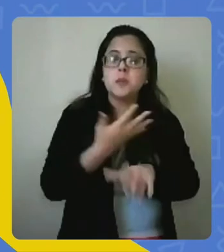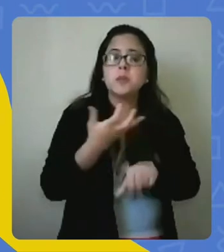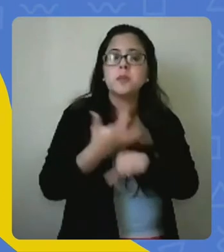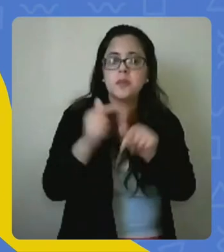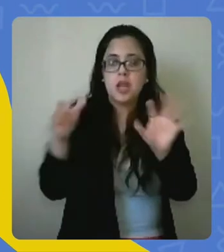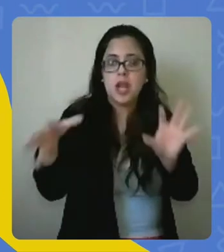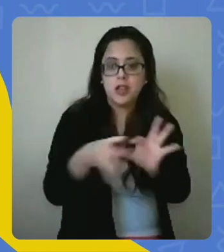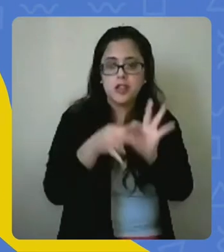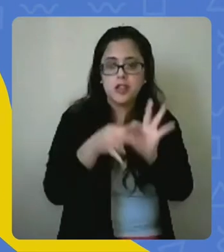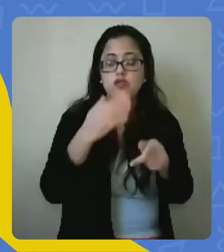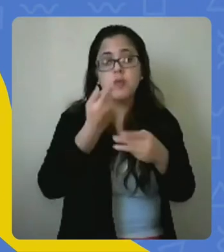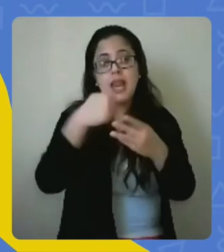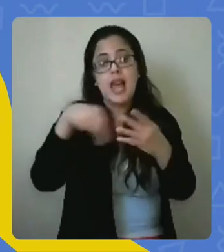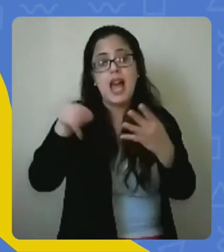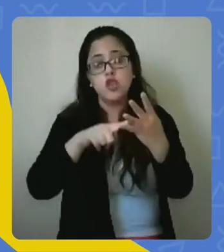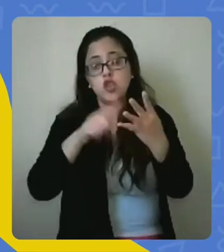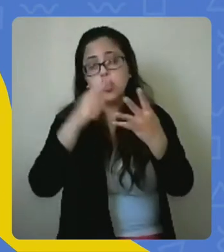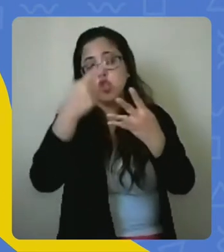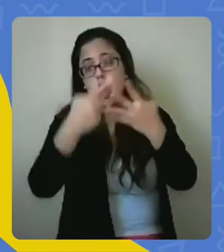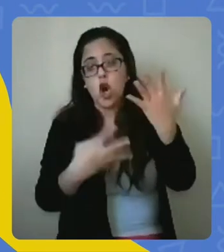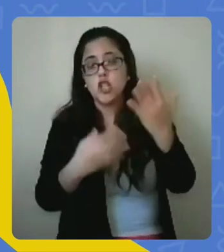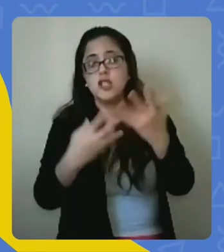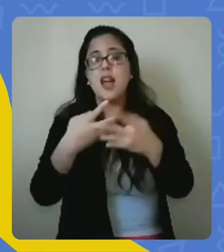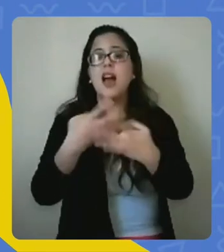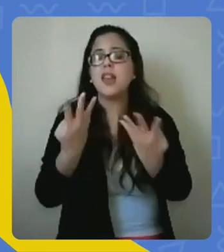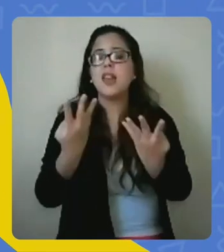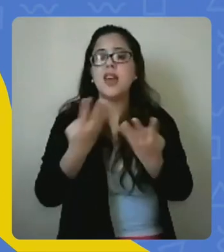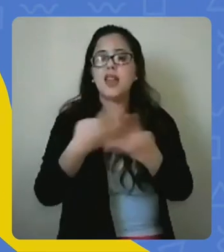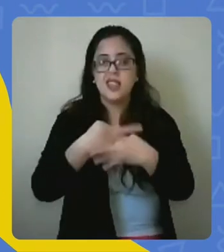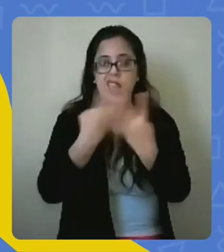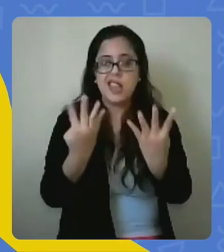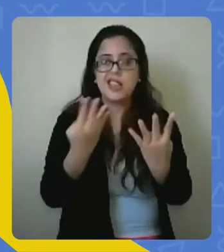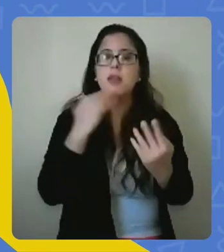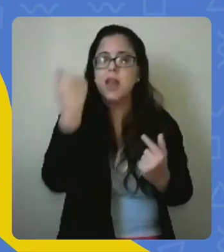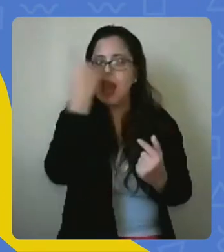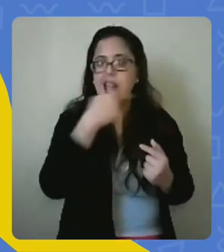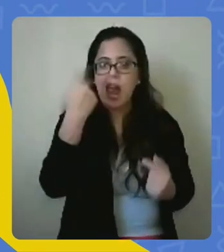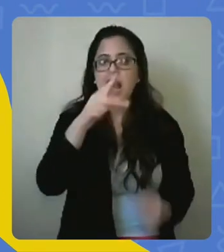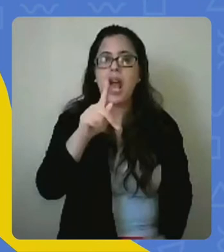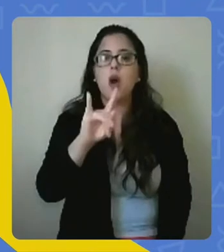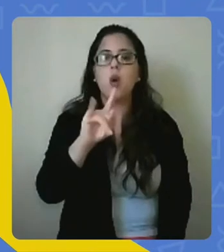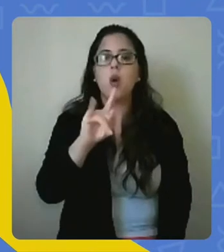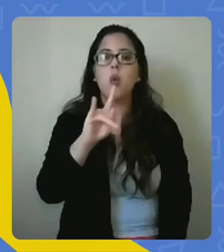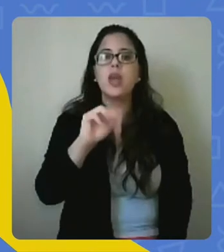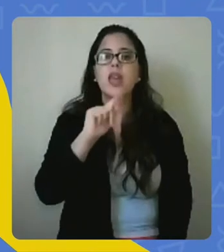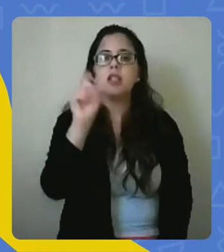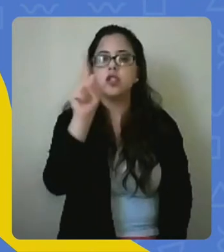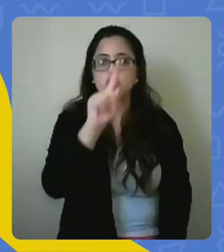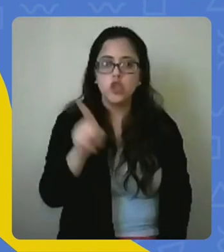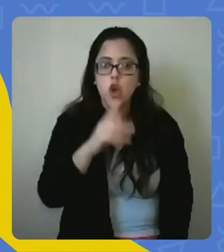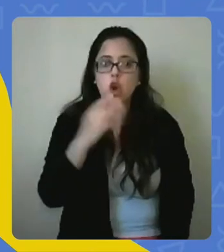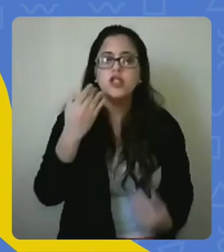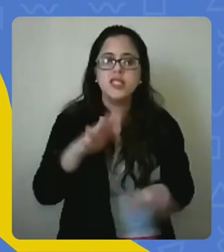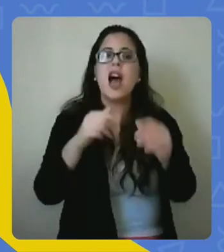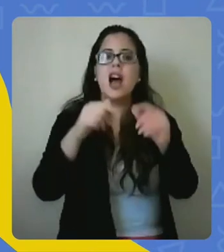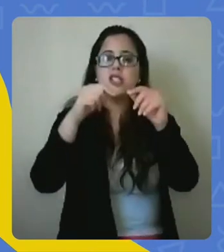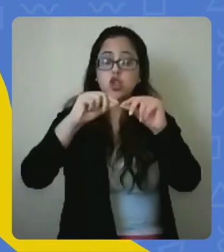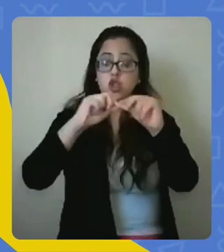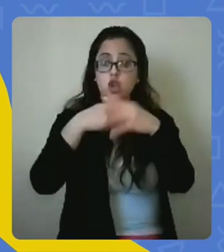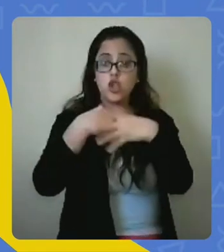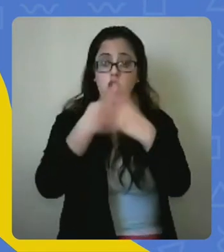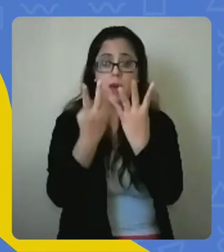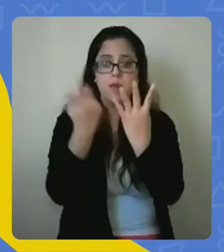hay otras tarjetas que tienen las caras de los cuquitos, que son tarjetas más pequeñas, y eso en